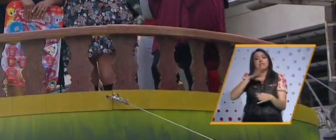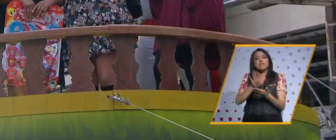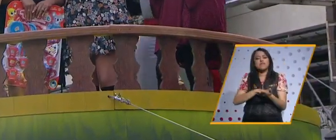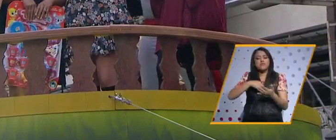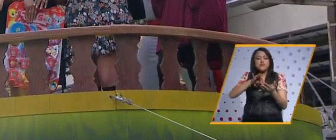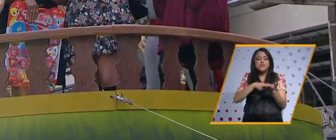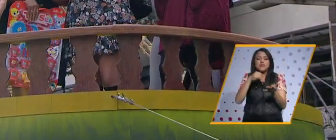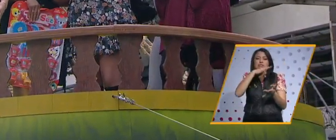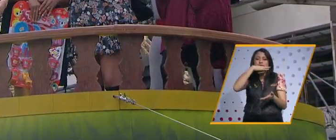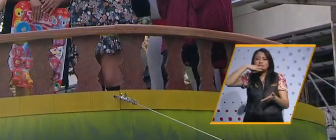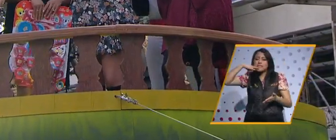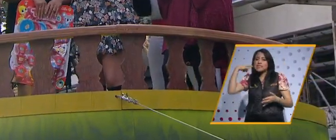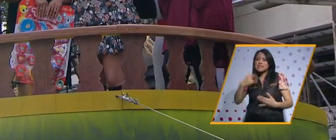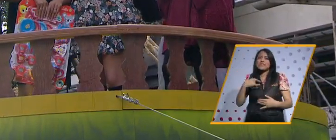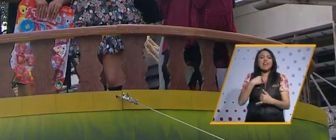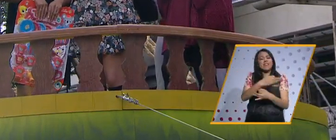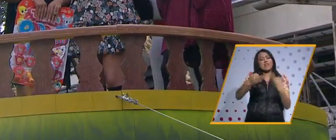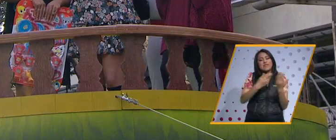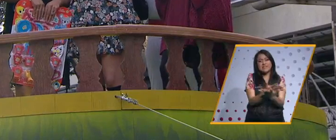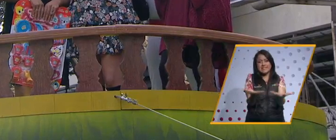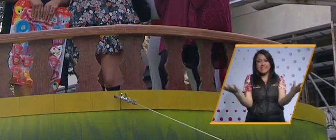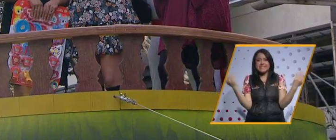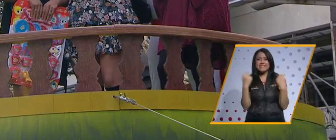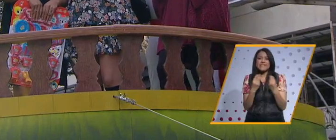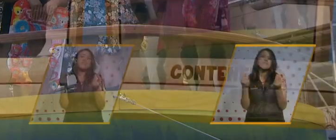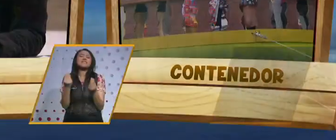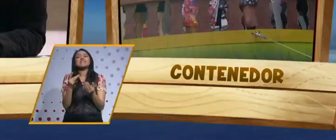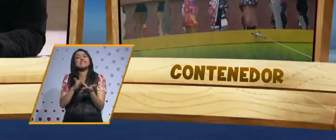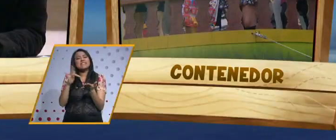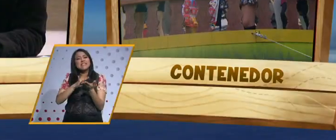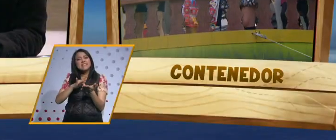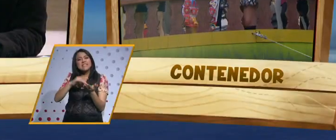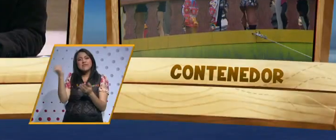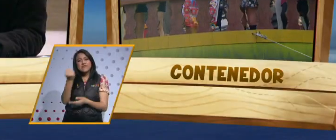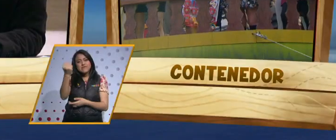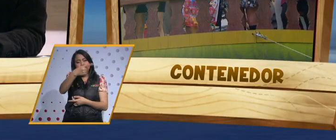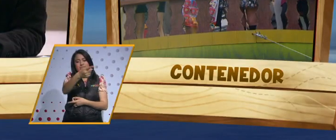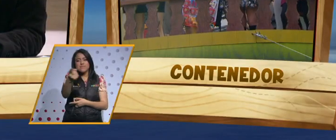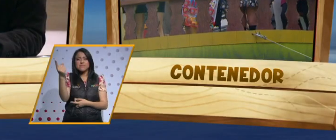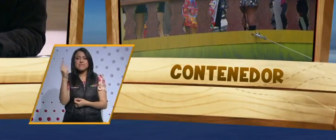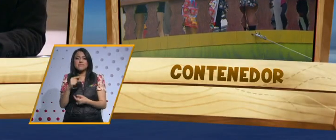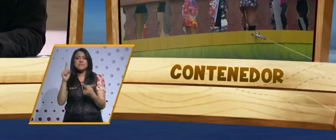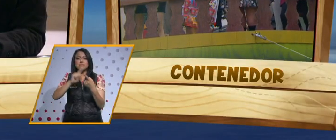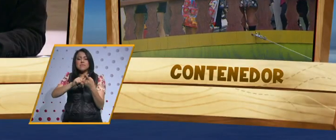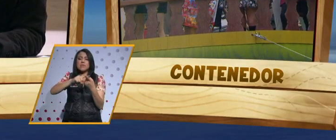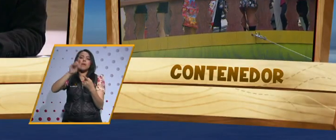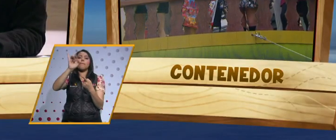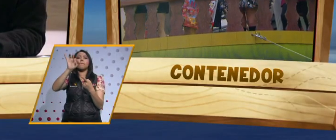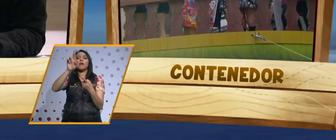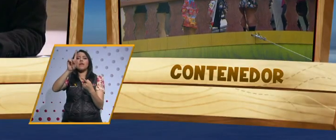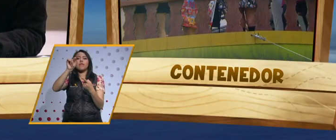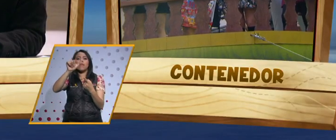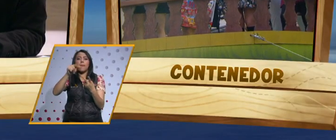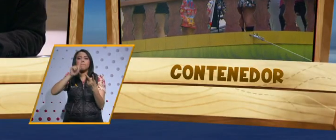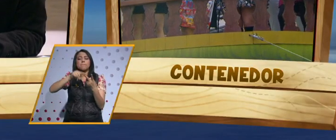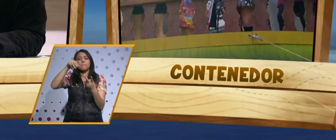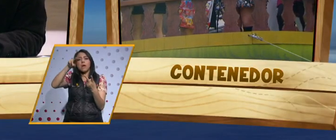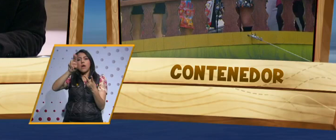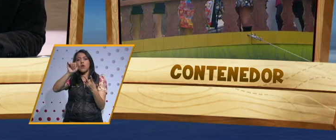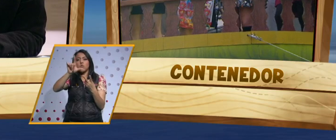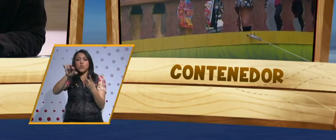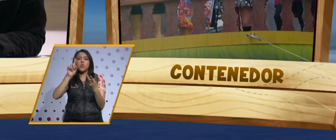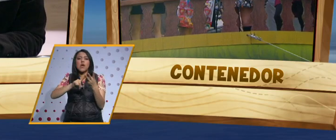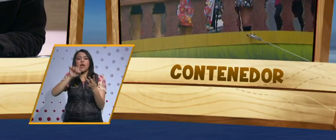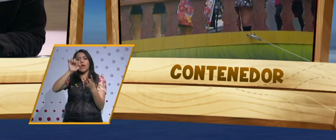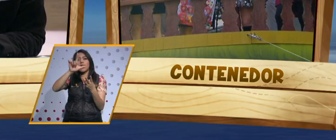Nos alimentamos. Sí, mole mucho para éxito. Todos. Les deseo mucho éxito. Gracias, Berta, Maru, Melissa. Gracias. Les deseo mucho éxito a las tres.